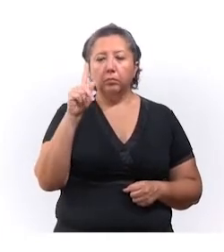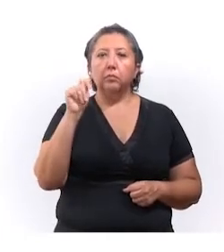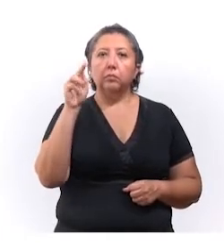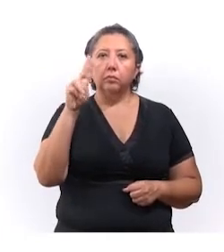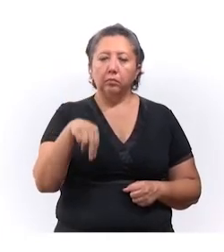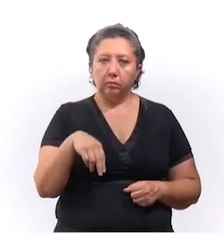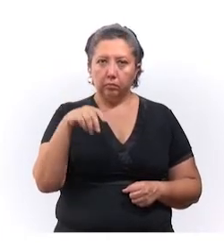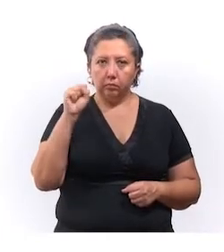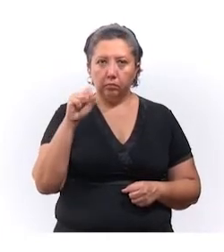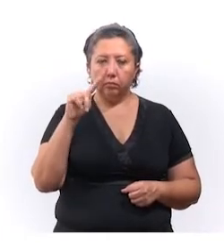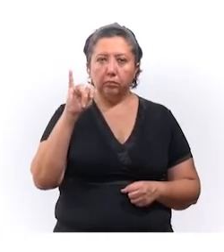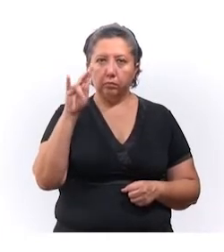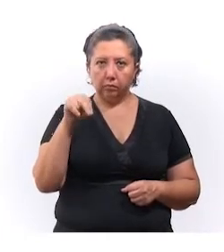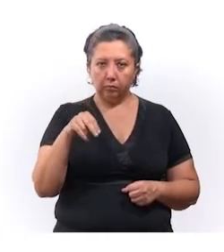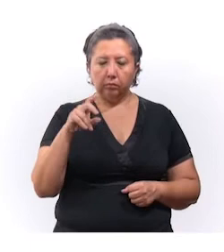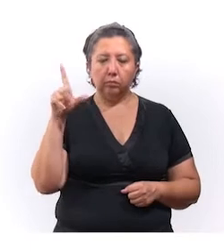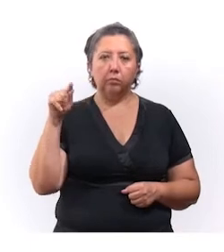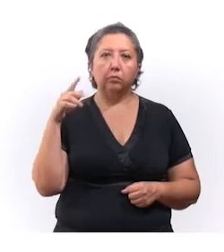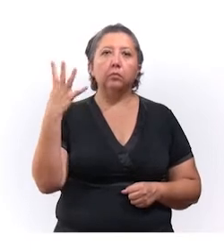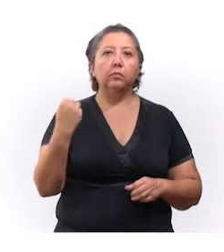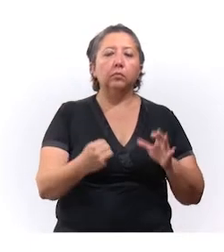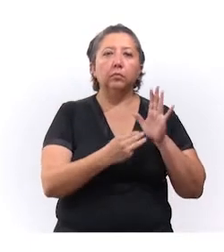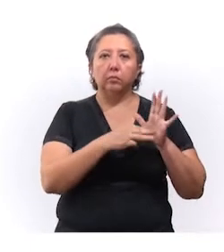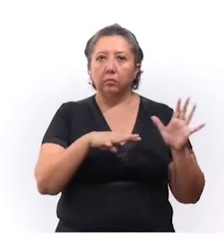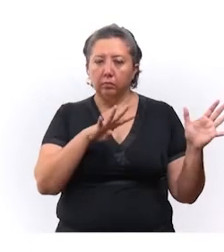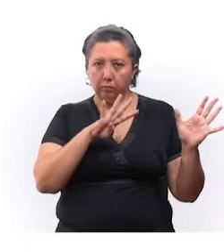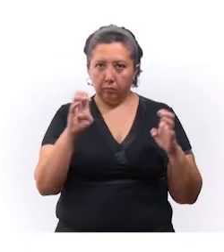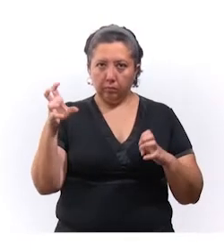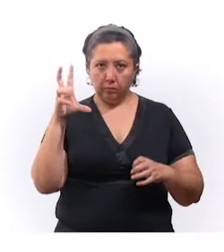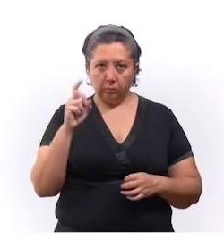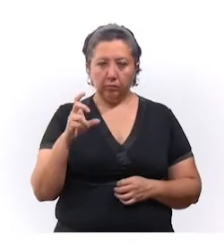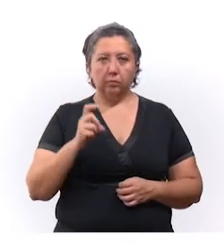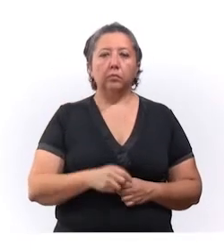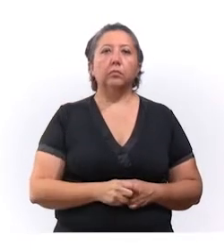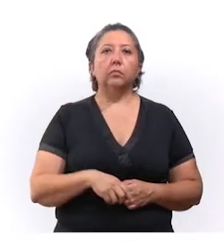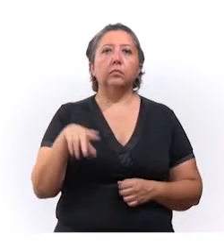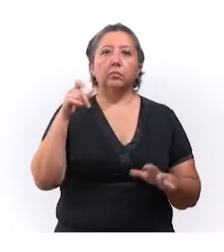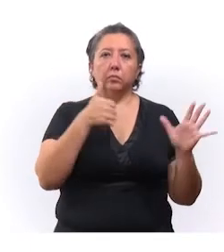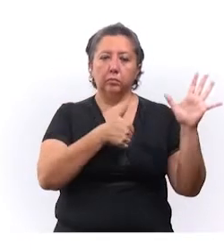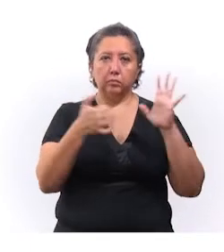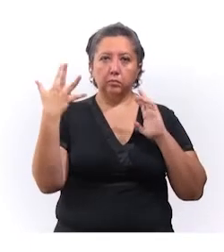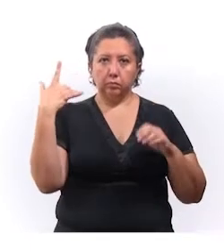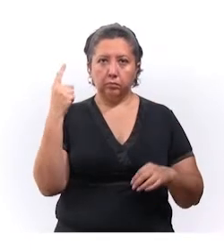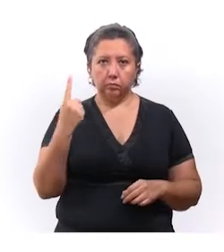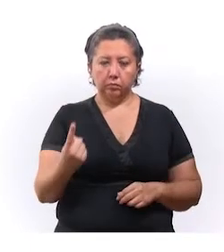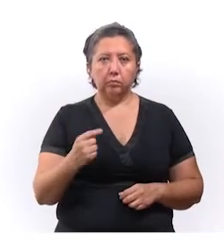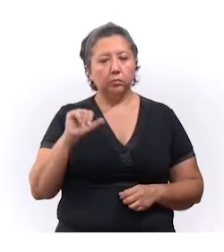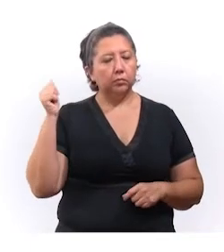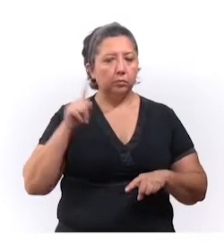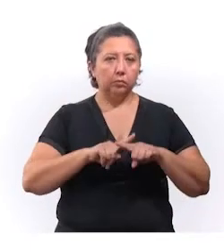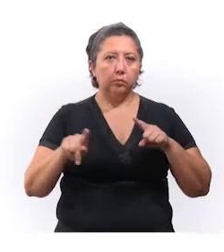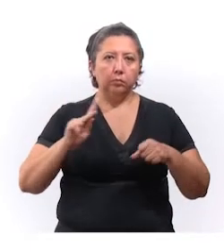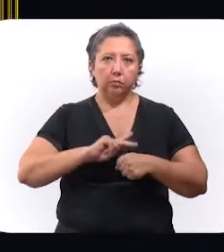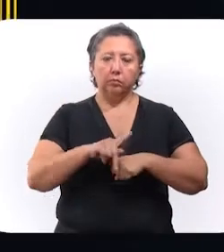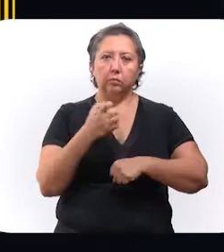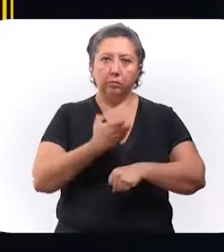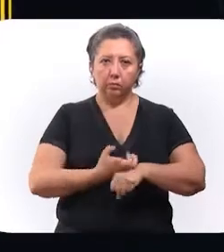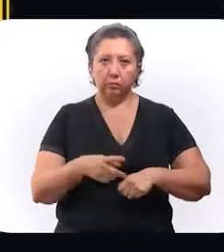Muxupip, Zacalum y Tinum. De los 79.930 casos positivos, 651 son de otro país u otro